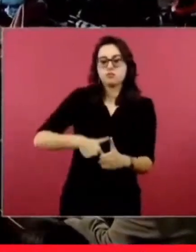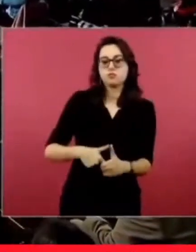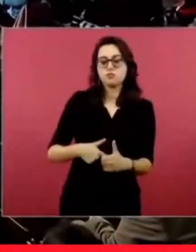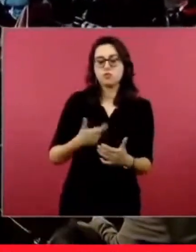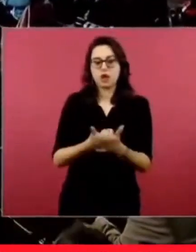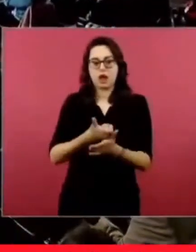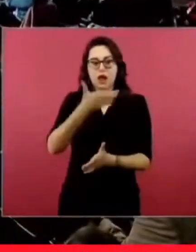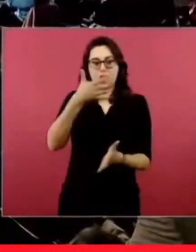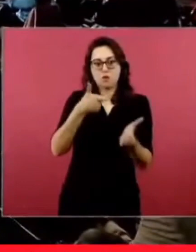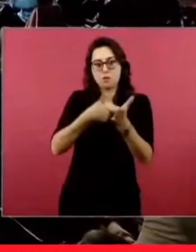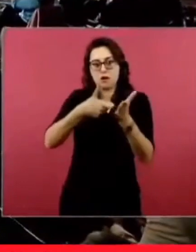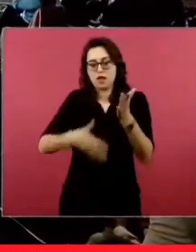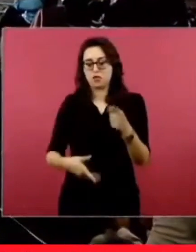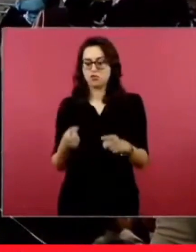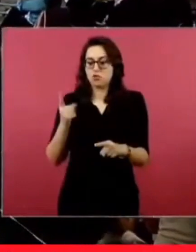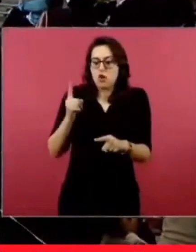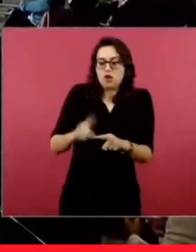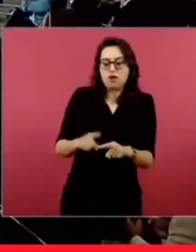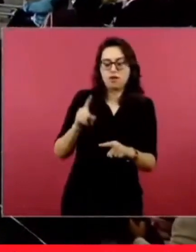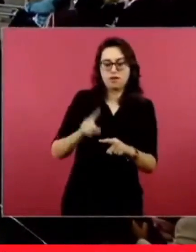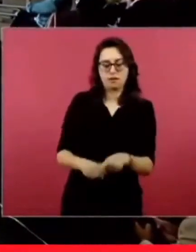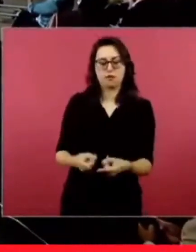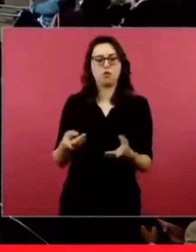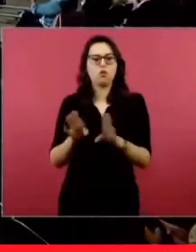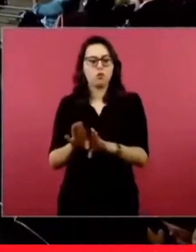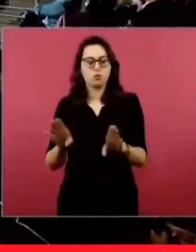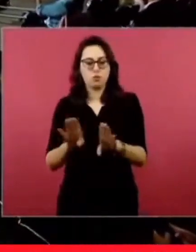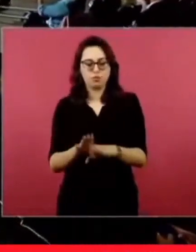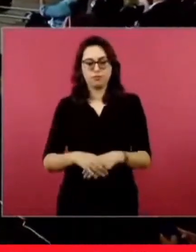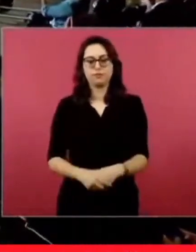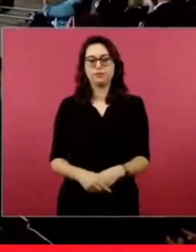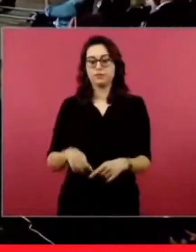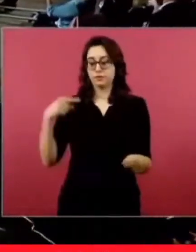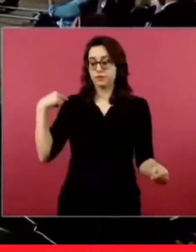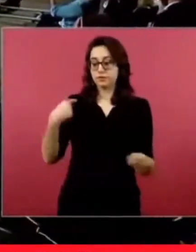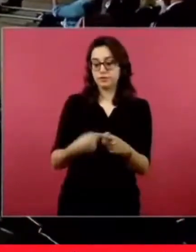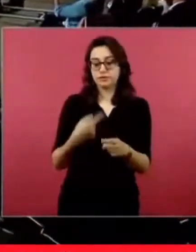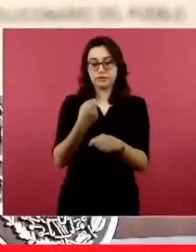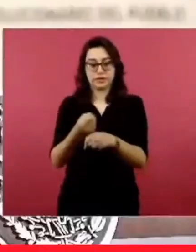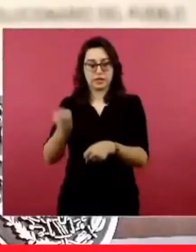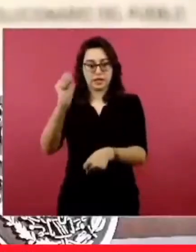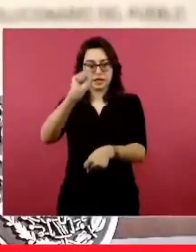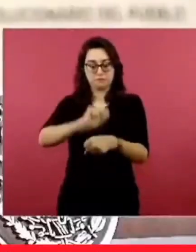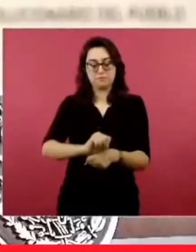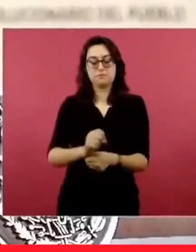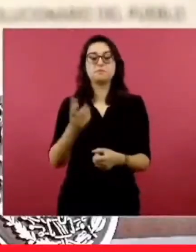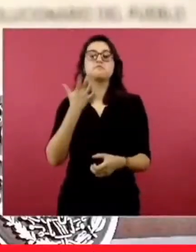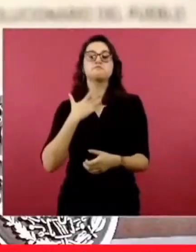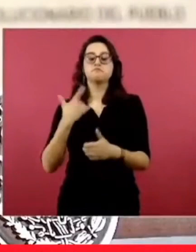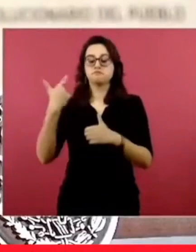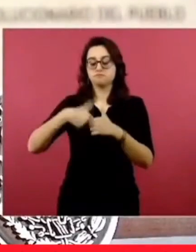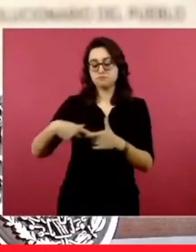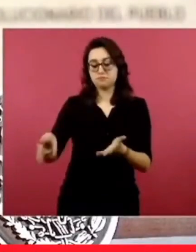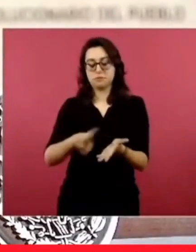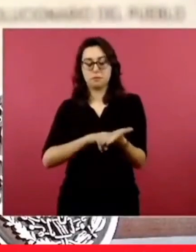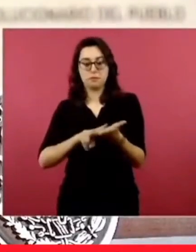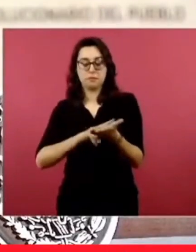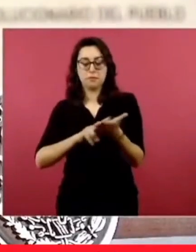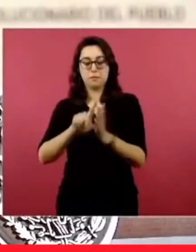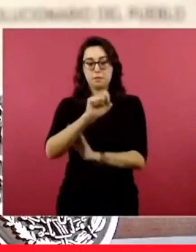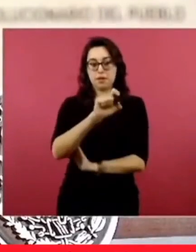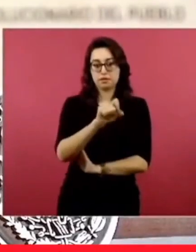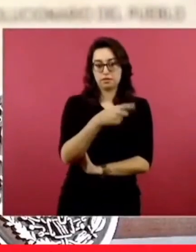a ver las gasolinas y el diésel. El promedio de la regular fue de 22 pesos con 39 centavos el